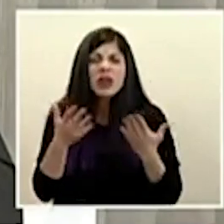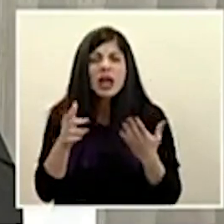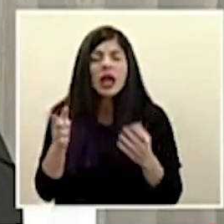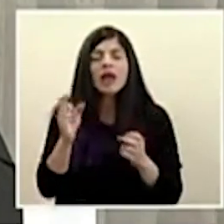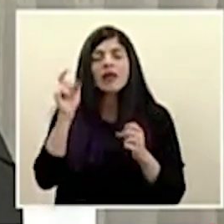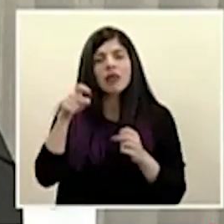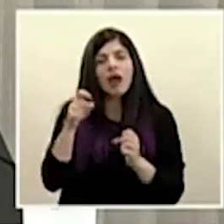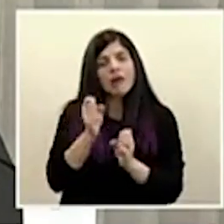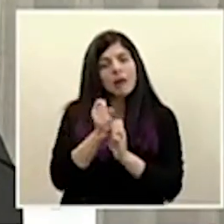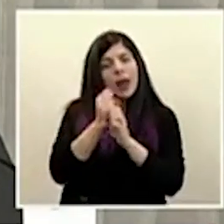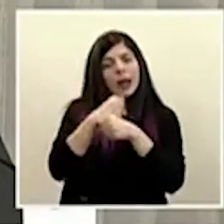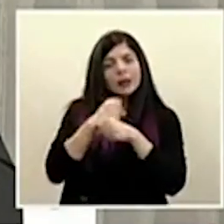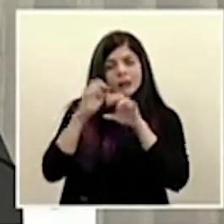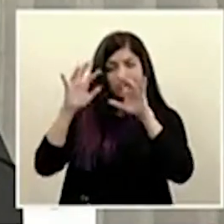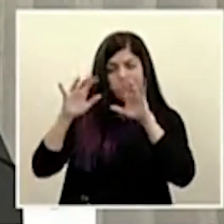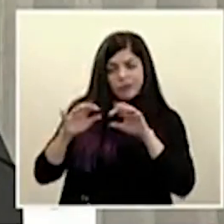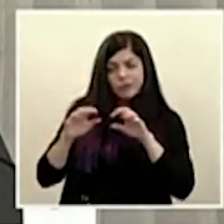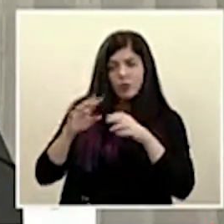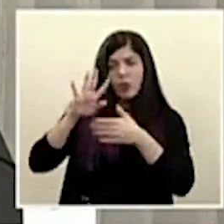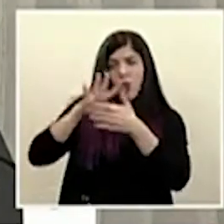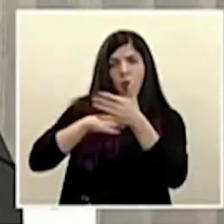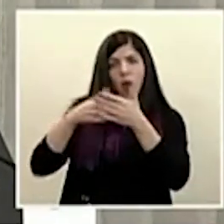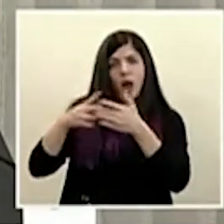un cuadro de mando,